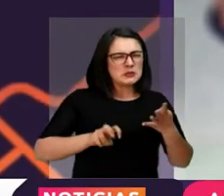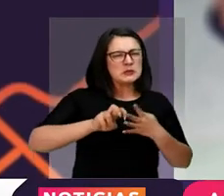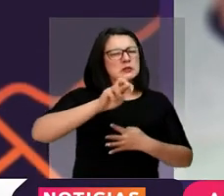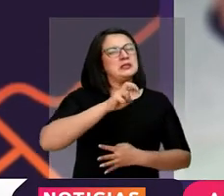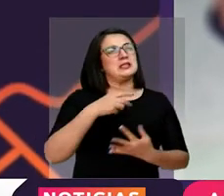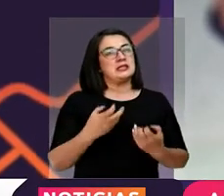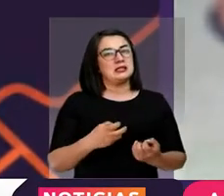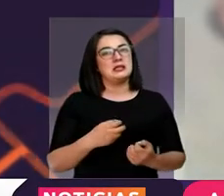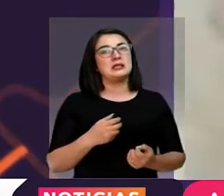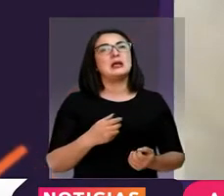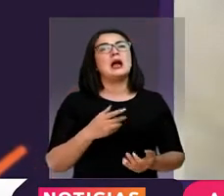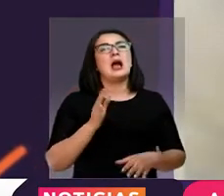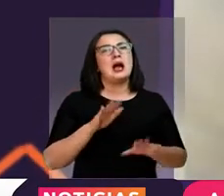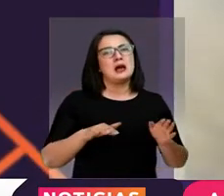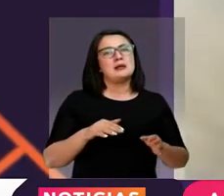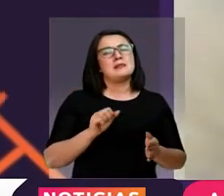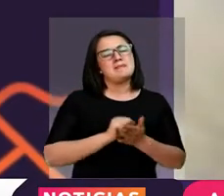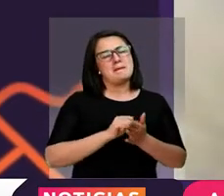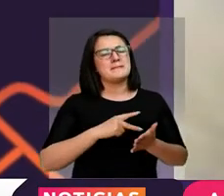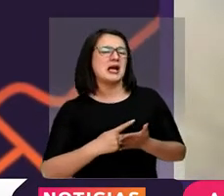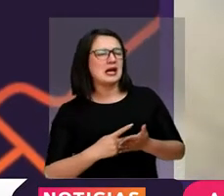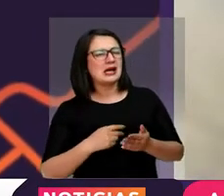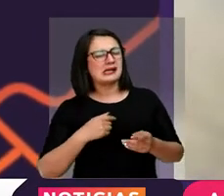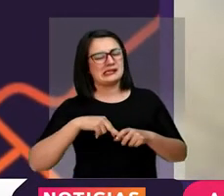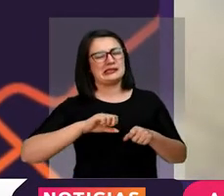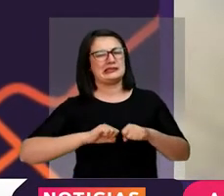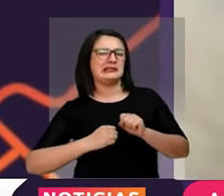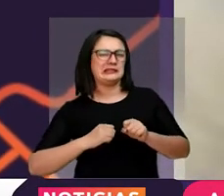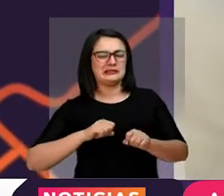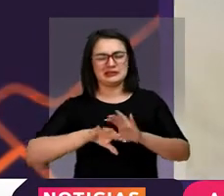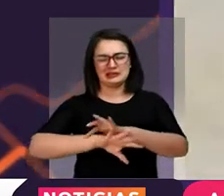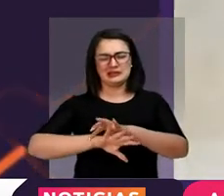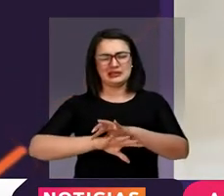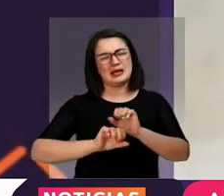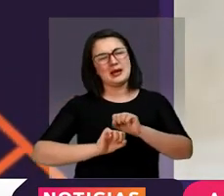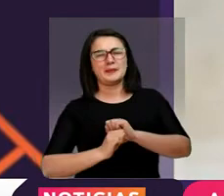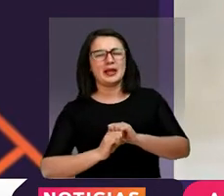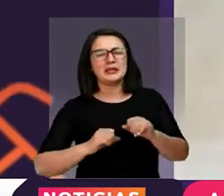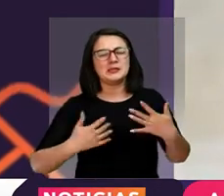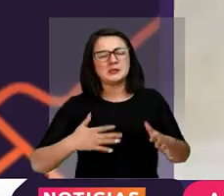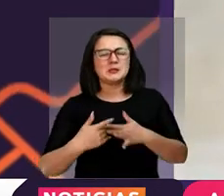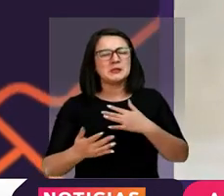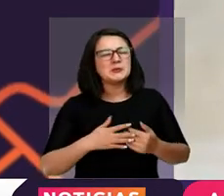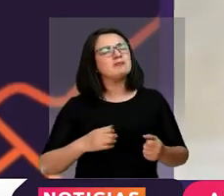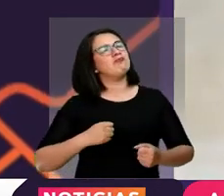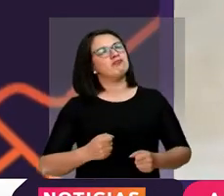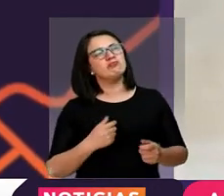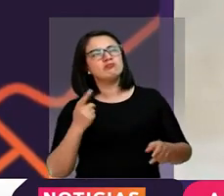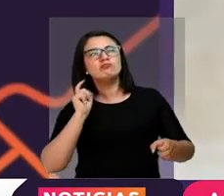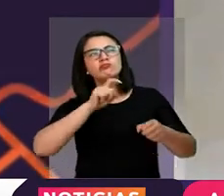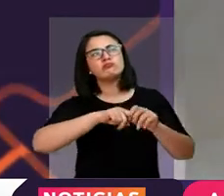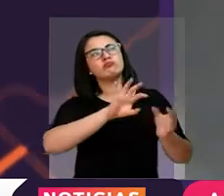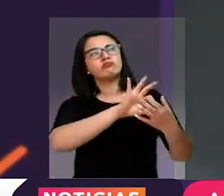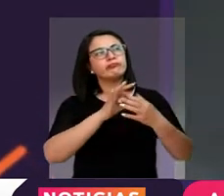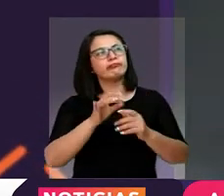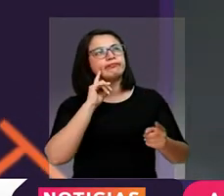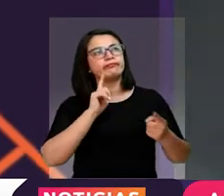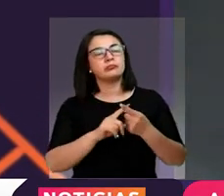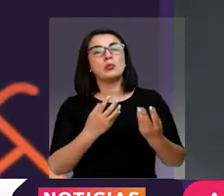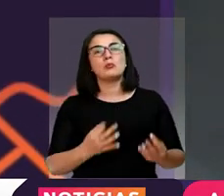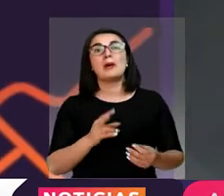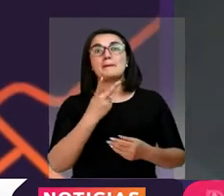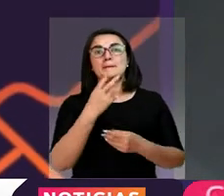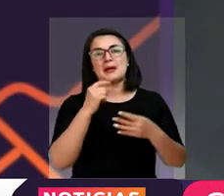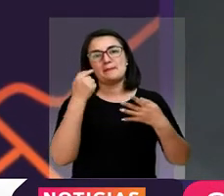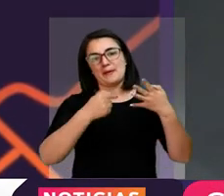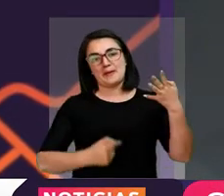de sufrir previamente una lesión en su tobillo, Ana se acercó mucho más a los puestos clasificatorios olímpicos, que en total son 20. Por